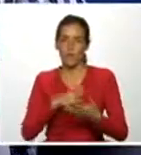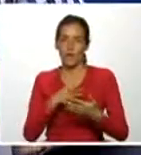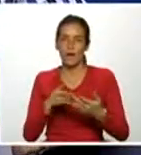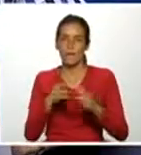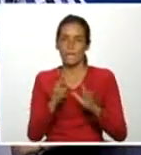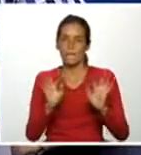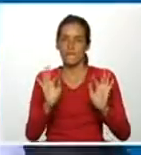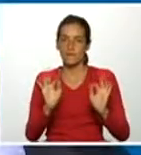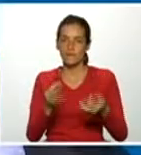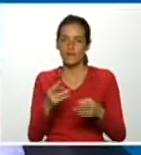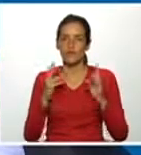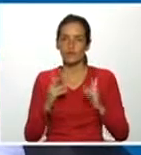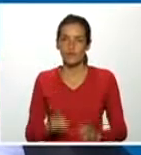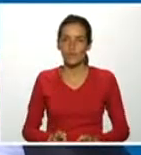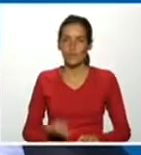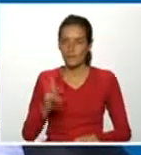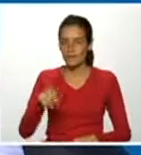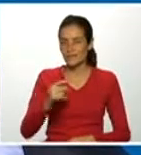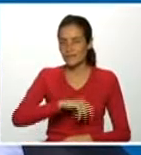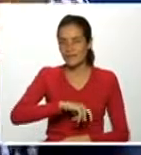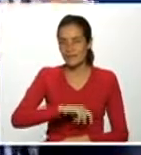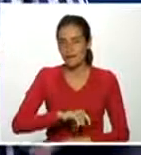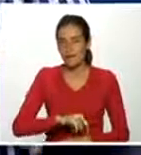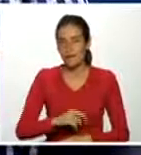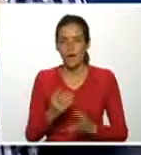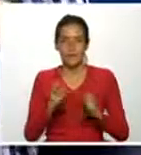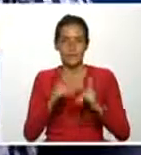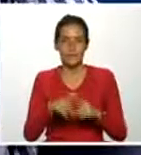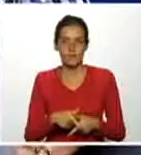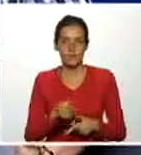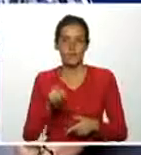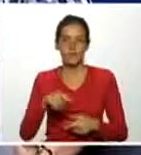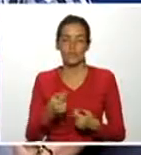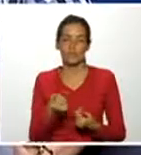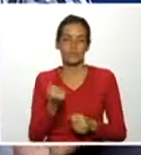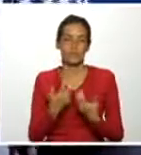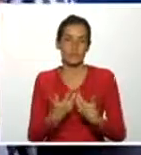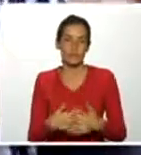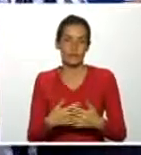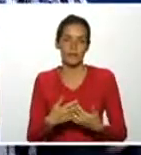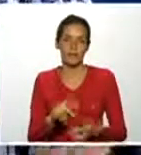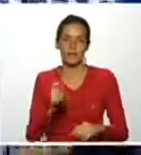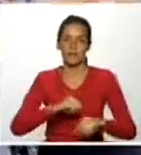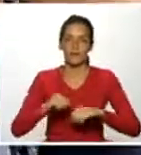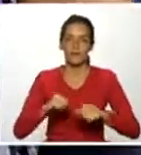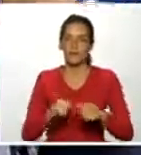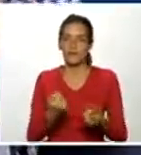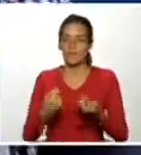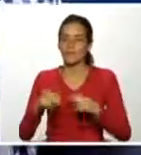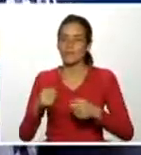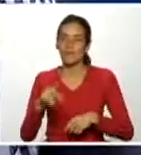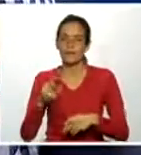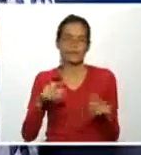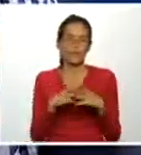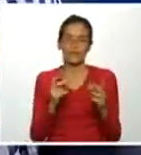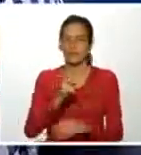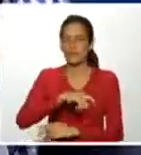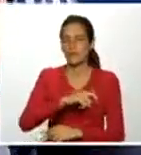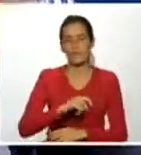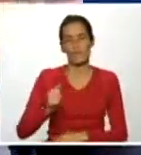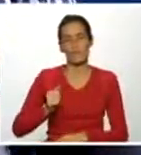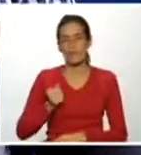especialistas de recursos humanos, necesitamos administradores de empresas, hasta gestores de almacenes, necesitamos todo lo que